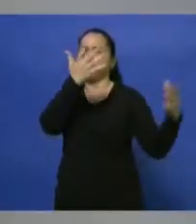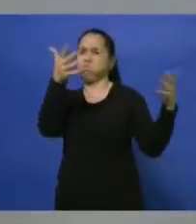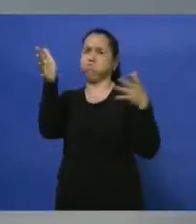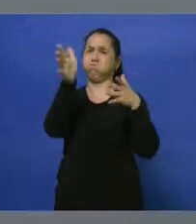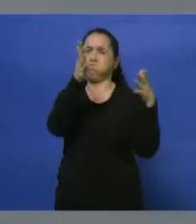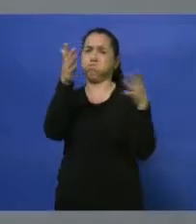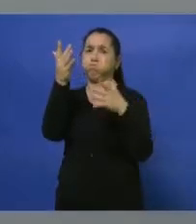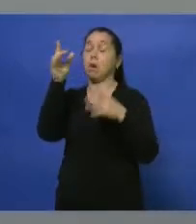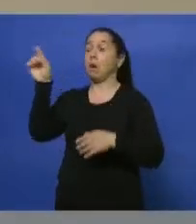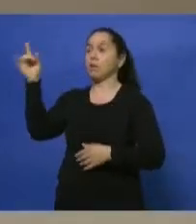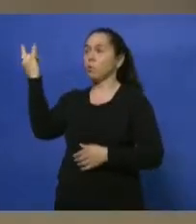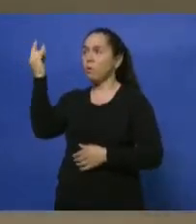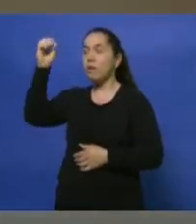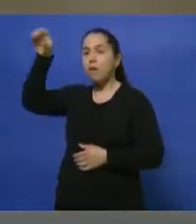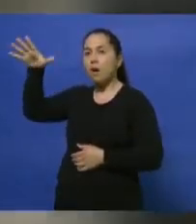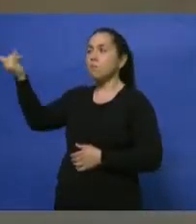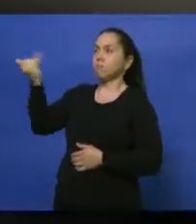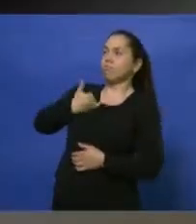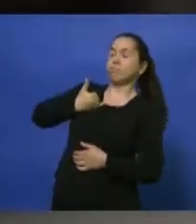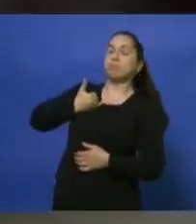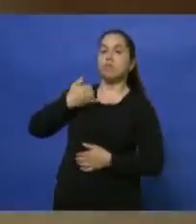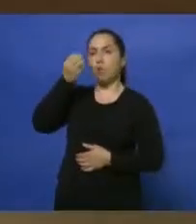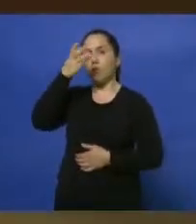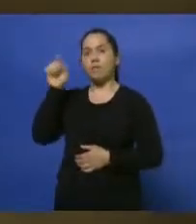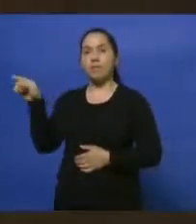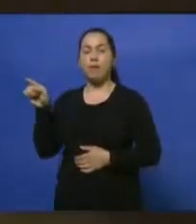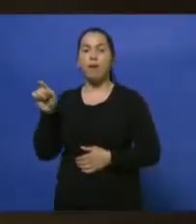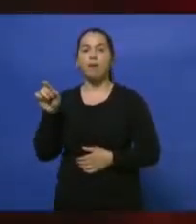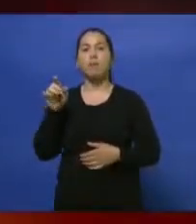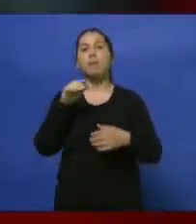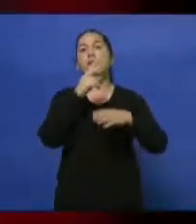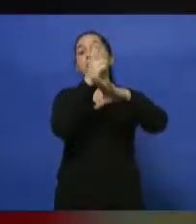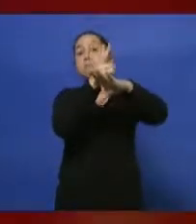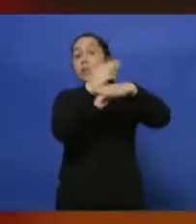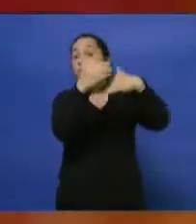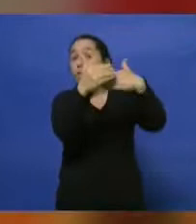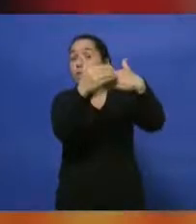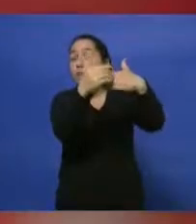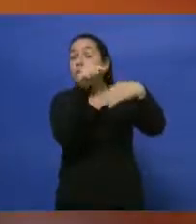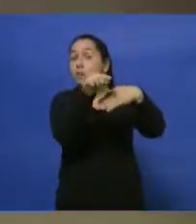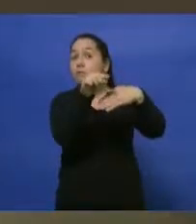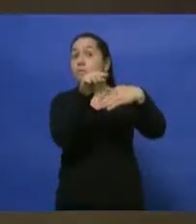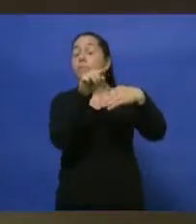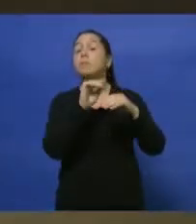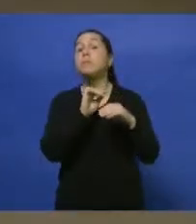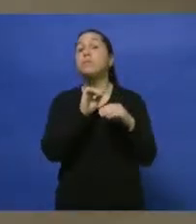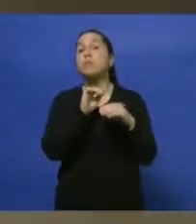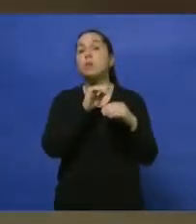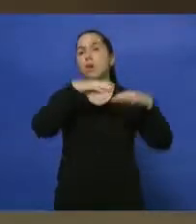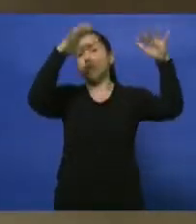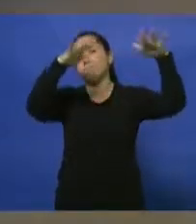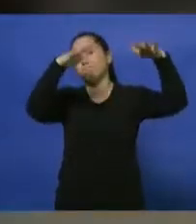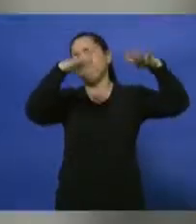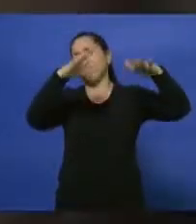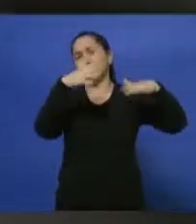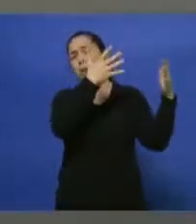la universidad. Más de 106 kilómetros en la hora. Fíjese lo que era la cercanía de Villanueva. Recordemos, jornada de tormenta de